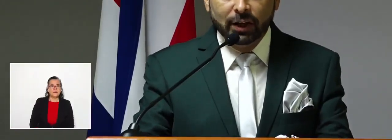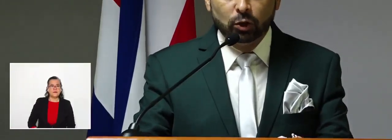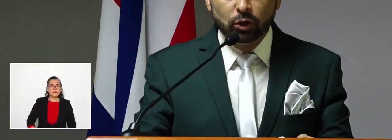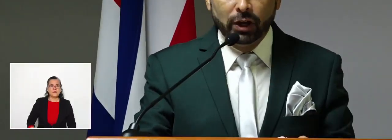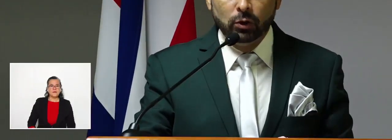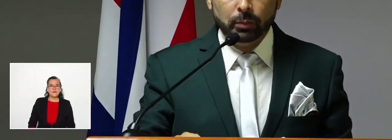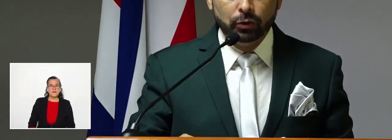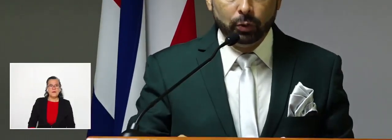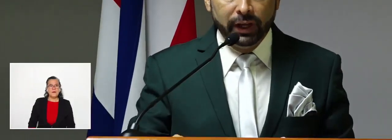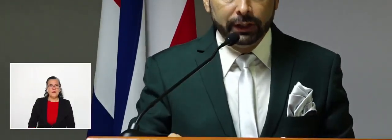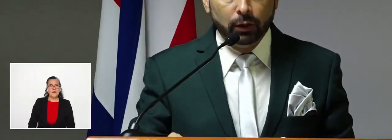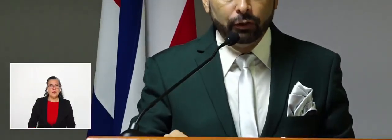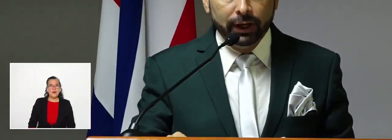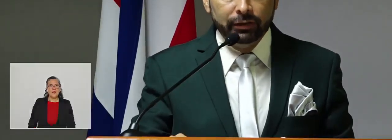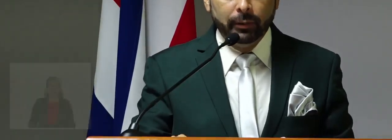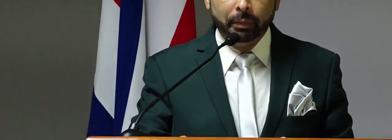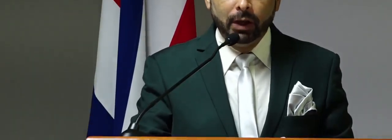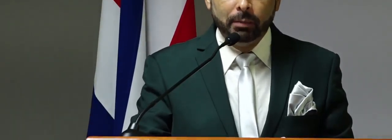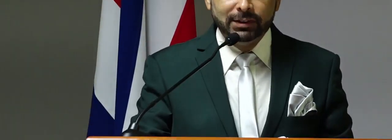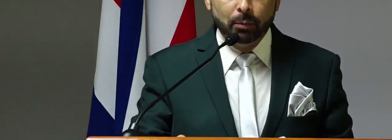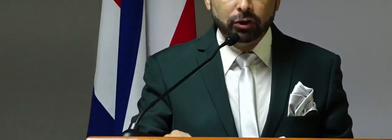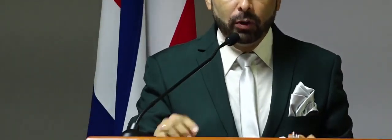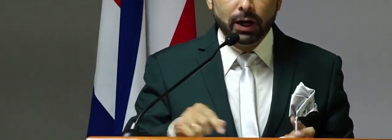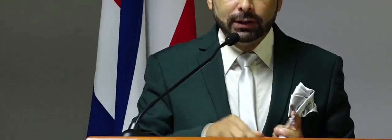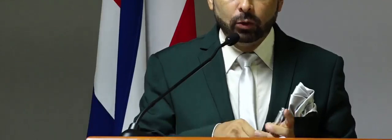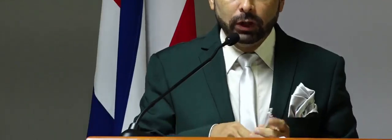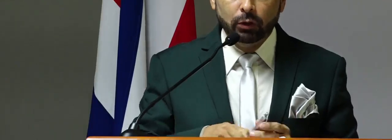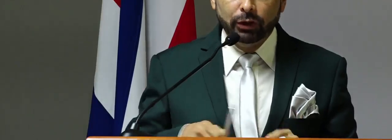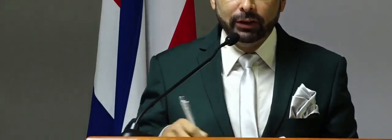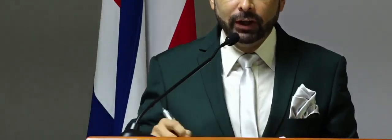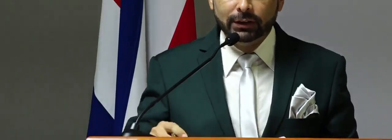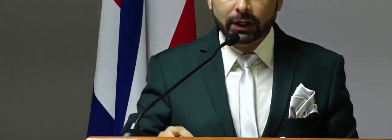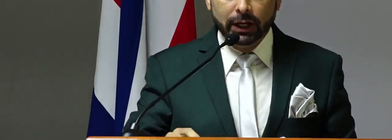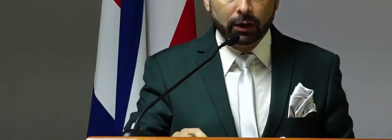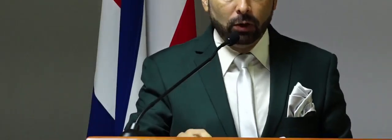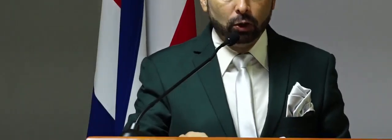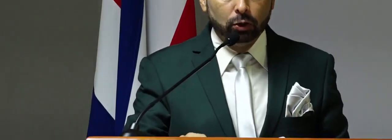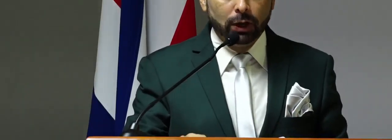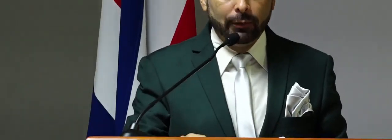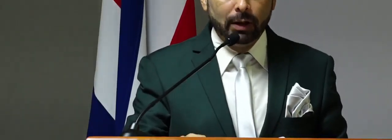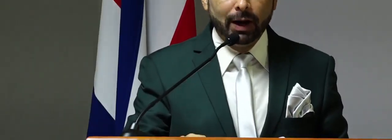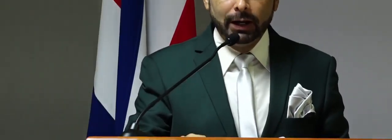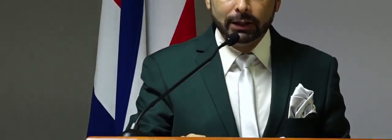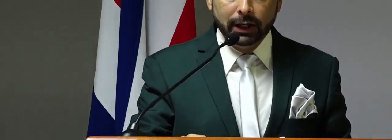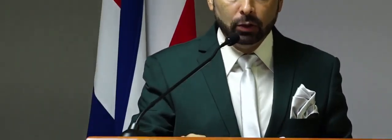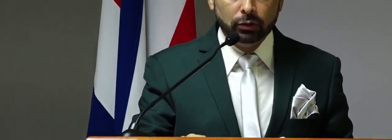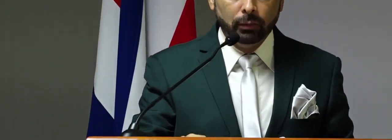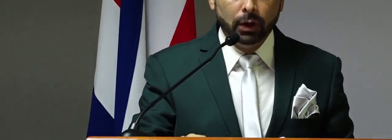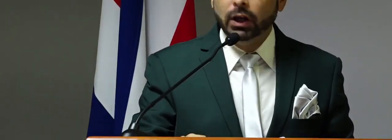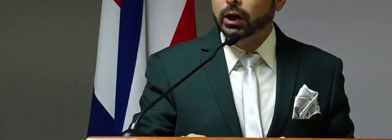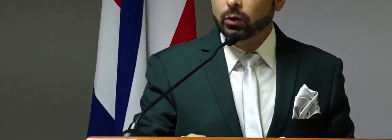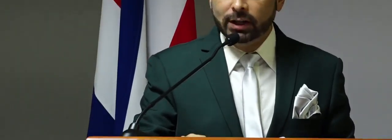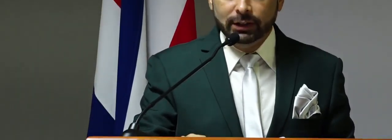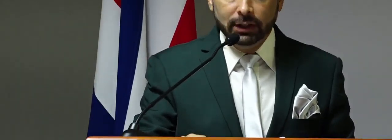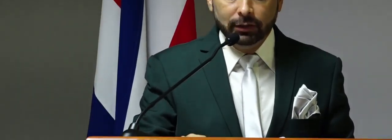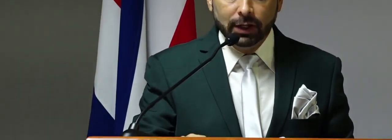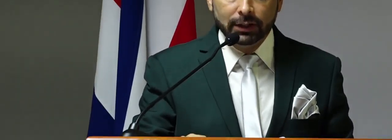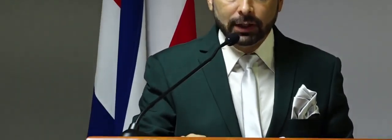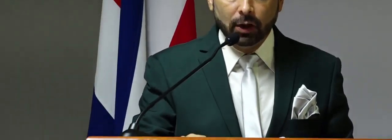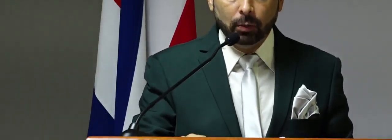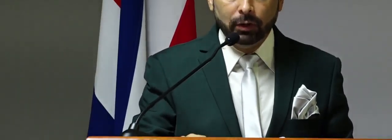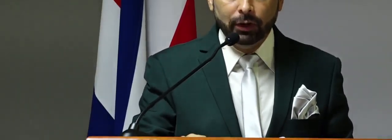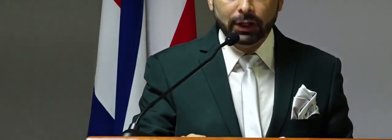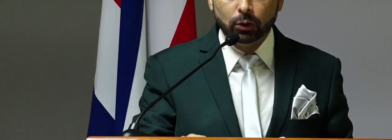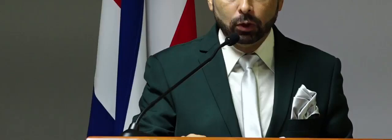Muchas gracias al doctor Zaglul por su brillante conferencia. Pasamos ahora a la segunda conferencia, que estará a cargo del doctor Gabriel Macaya Trejos. Leo una síntesis